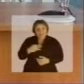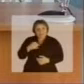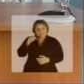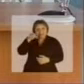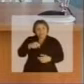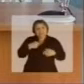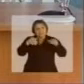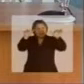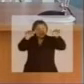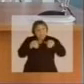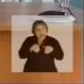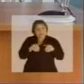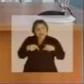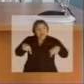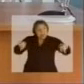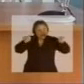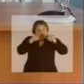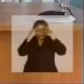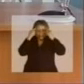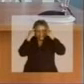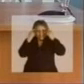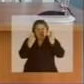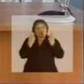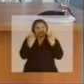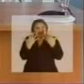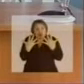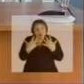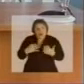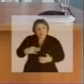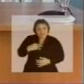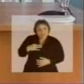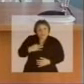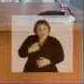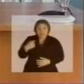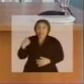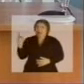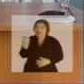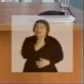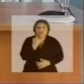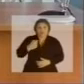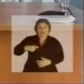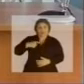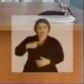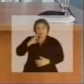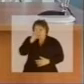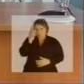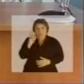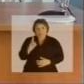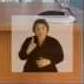Y este Llamado A repensar El valor Que tiene La vida A toda Nuestra sociedad